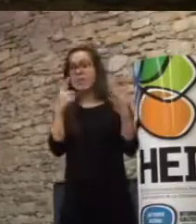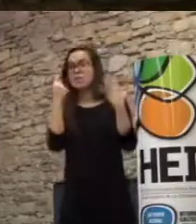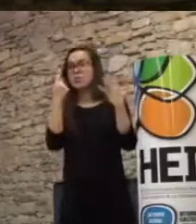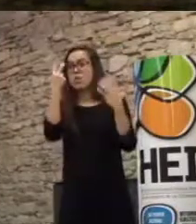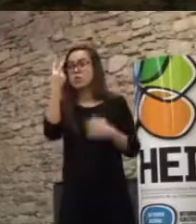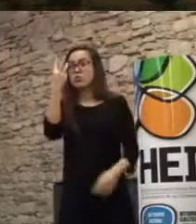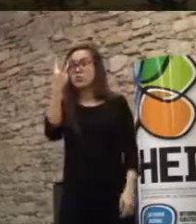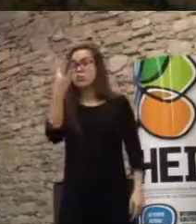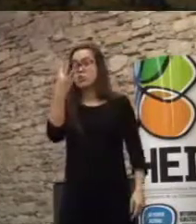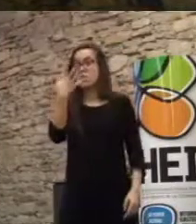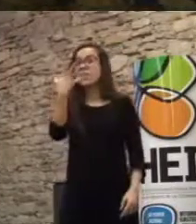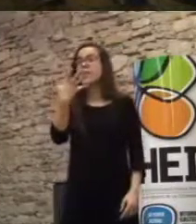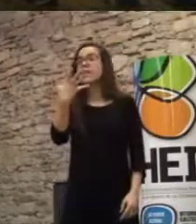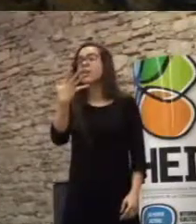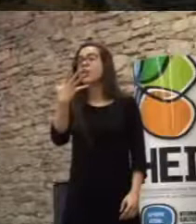5